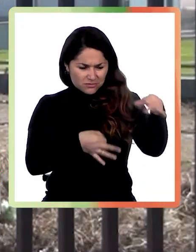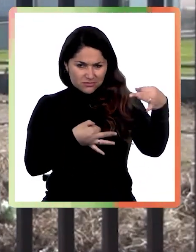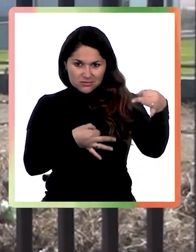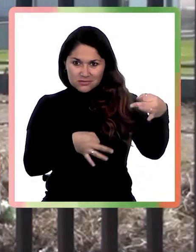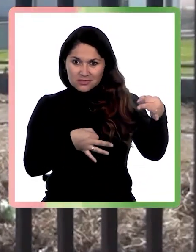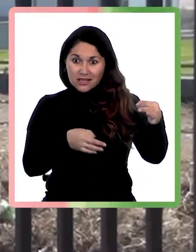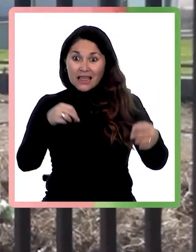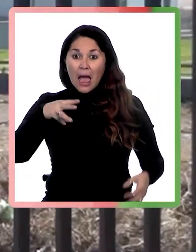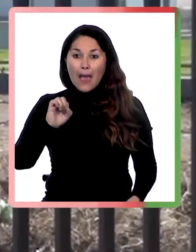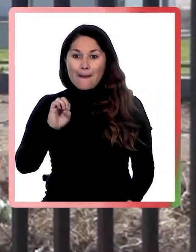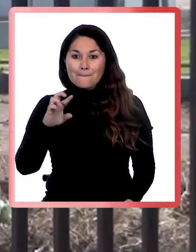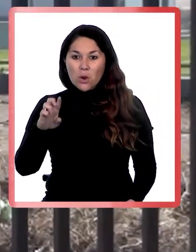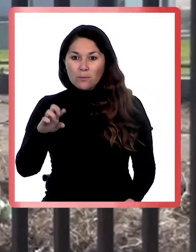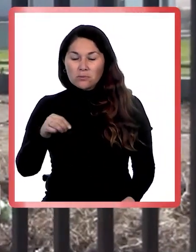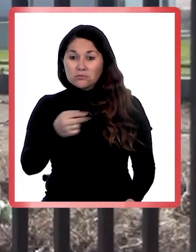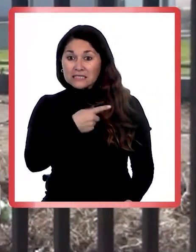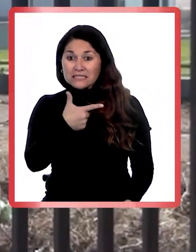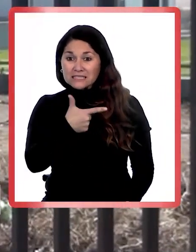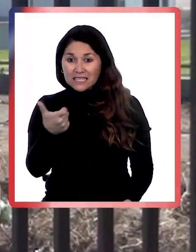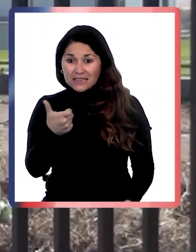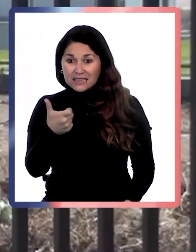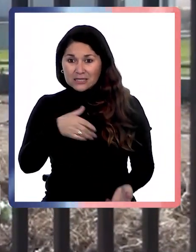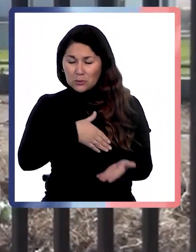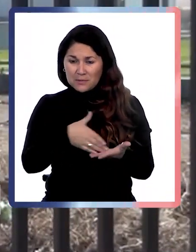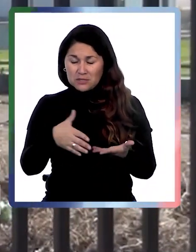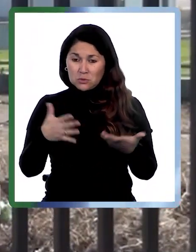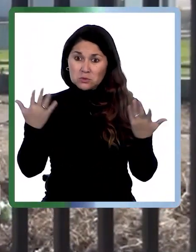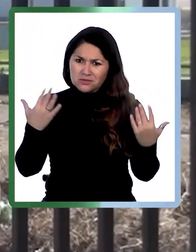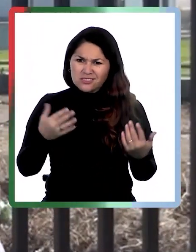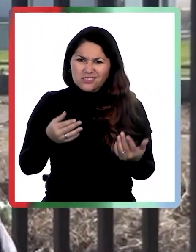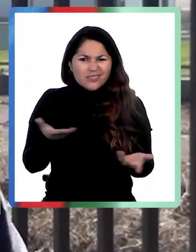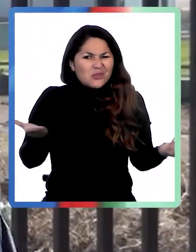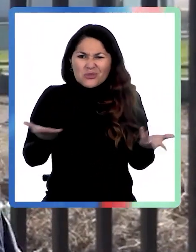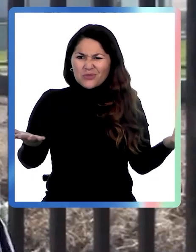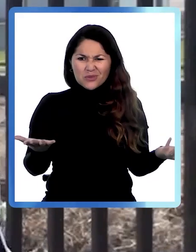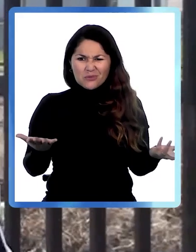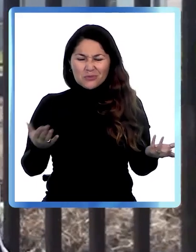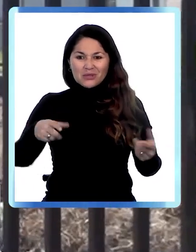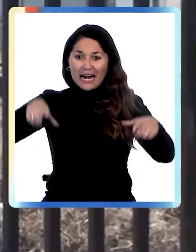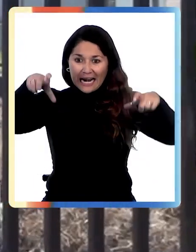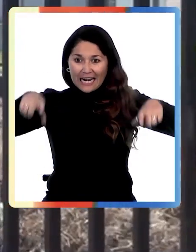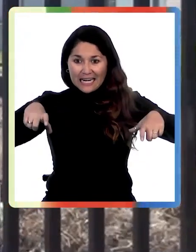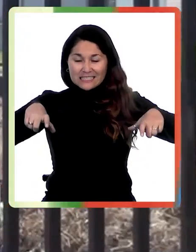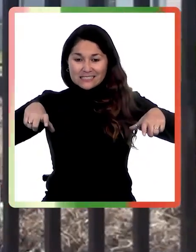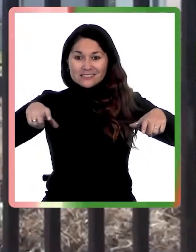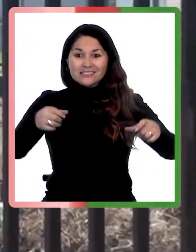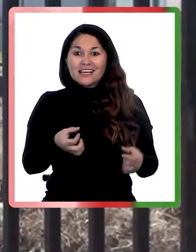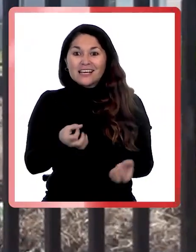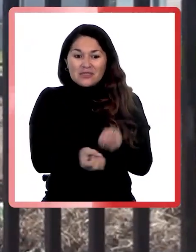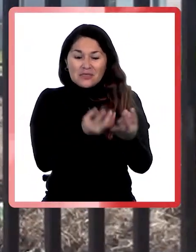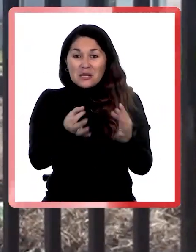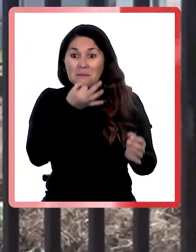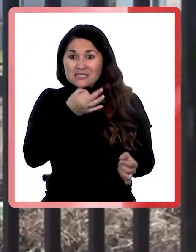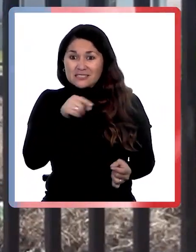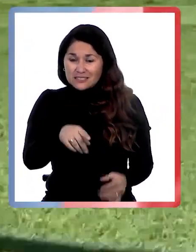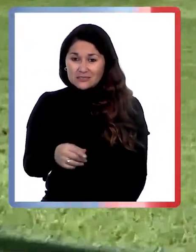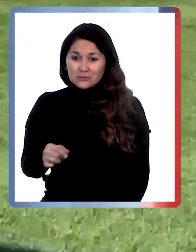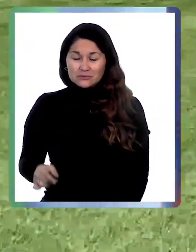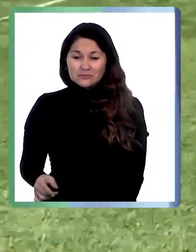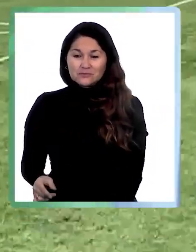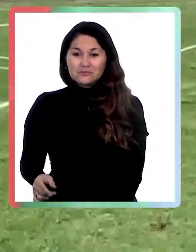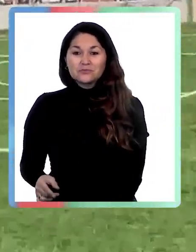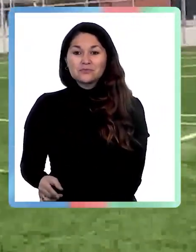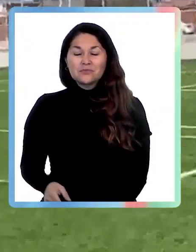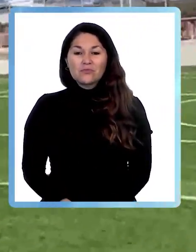licitación a la que llamó el m por 700 y tantos millones de que de que estamos hablando como una cancha de pasto sintético va a costar 700